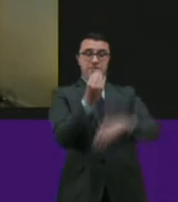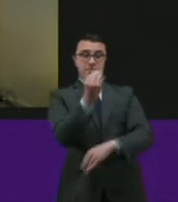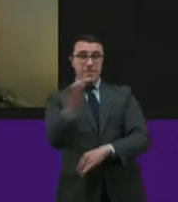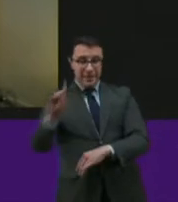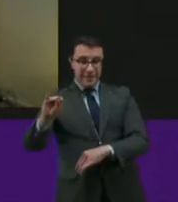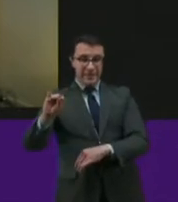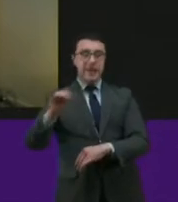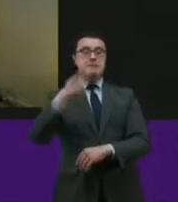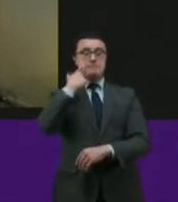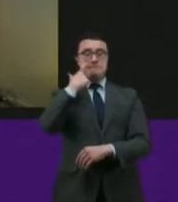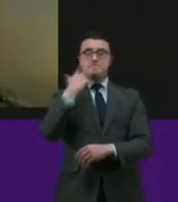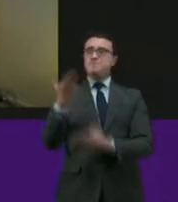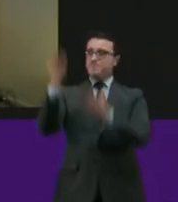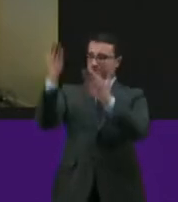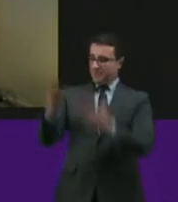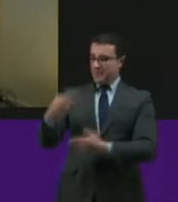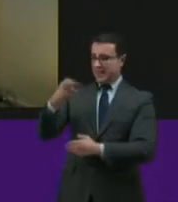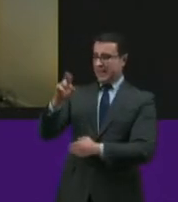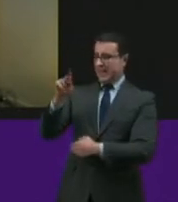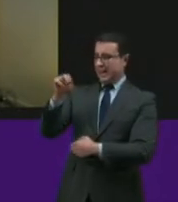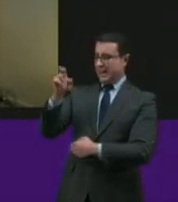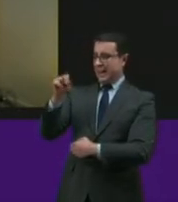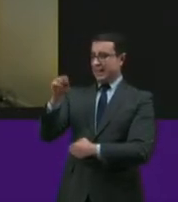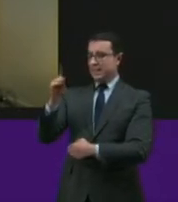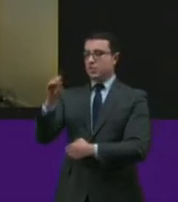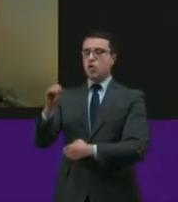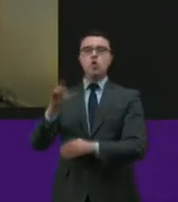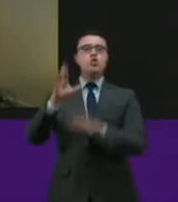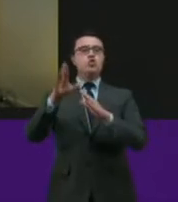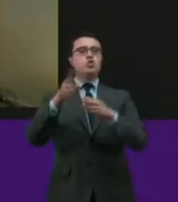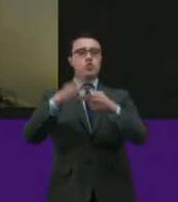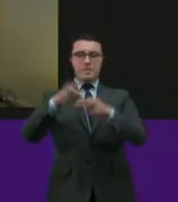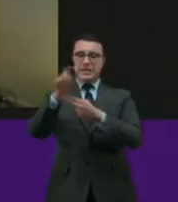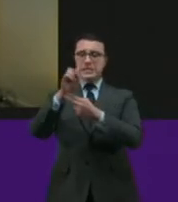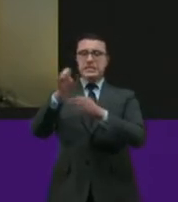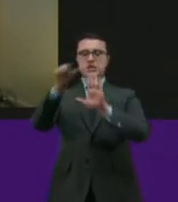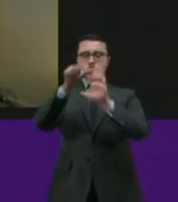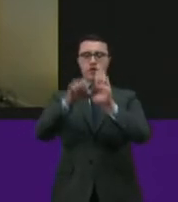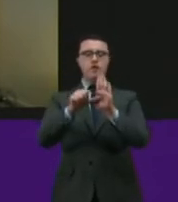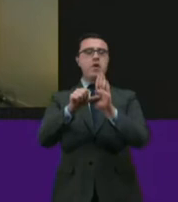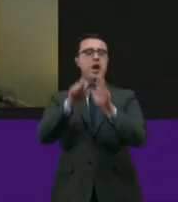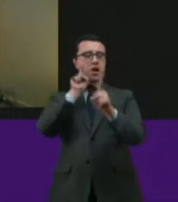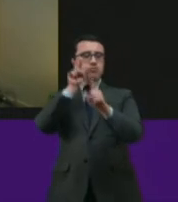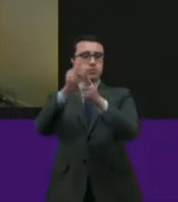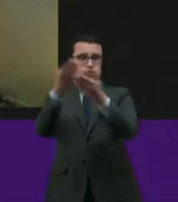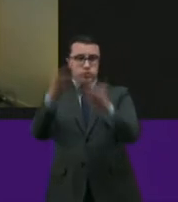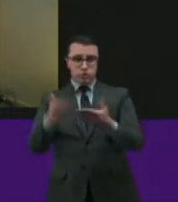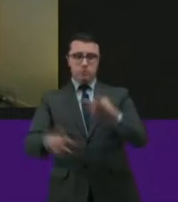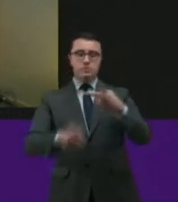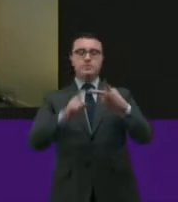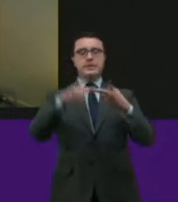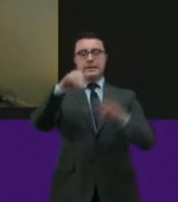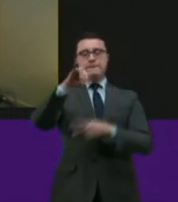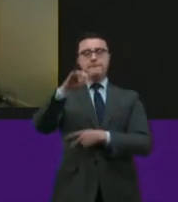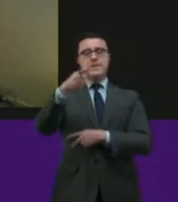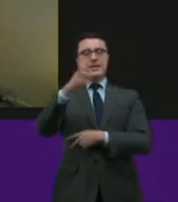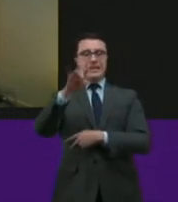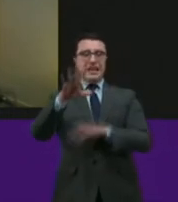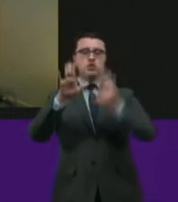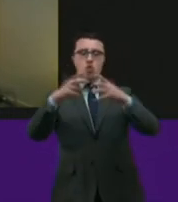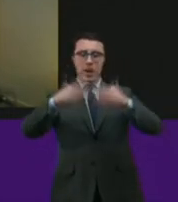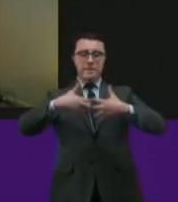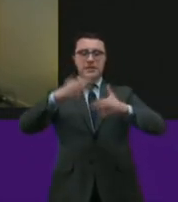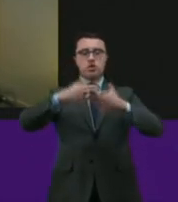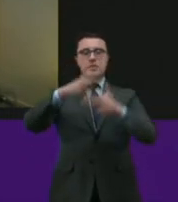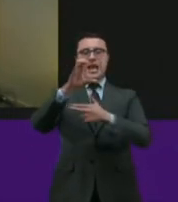a Hernando Silva de Software para Ti, tenemos a Miguel Ángel Celis de Conóceme